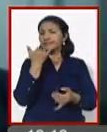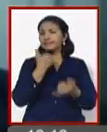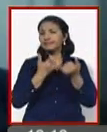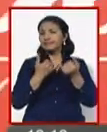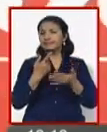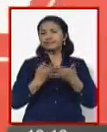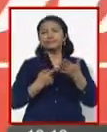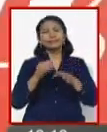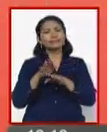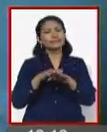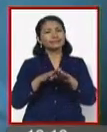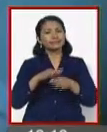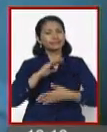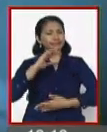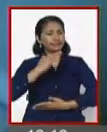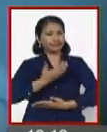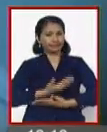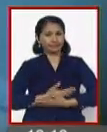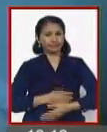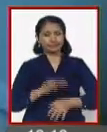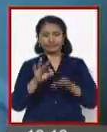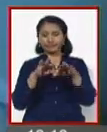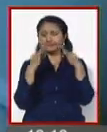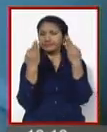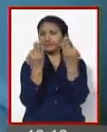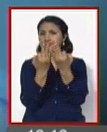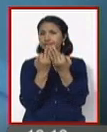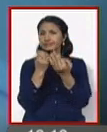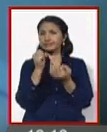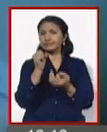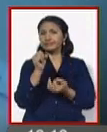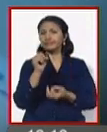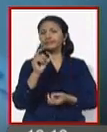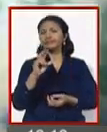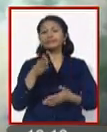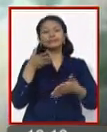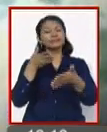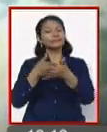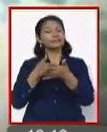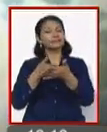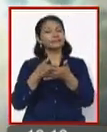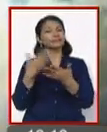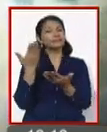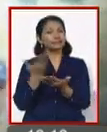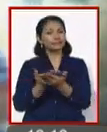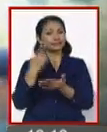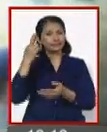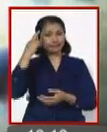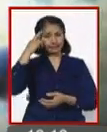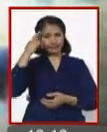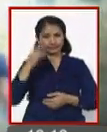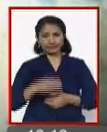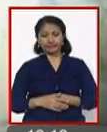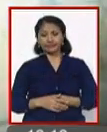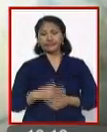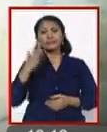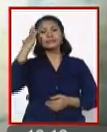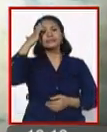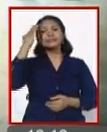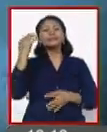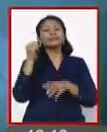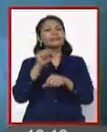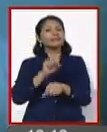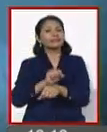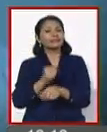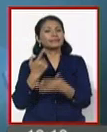a pasar algo, por favor. La familia de Sera Kirman impuso una ley contra ustedes. Estamos aquí por esa razón. ¿Por qué la